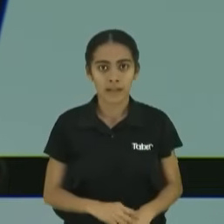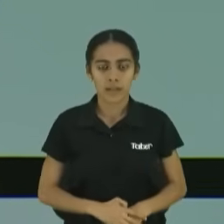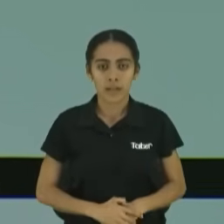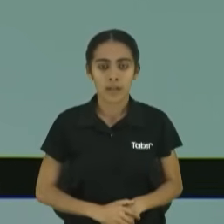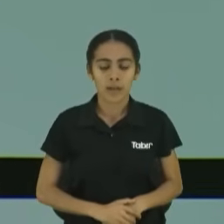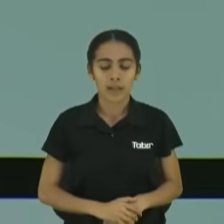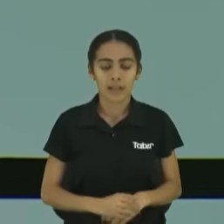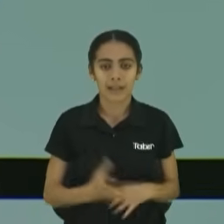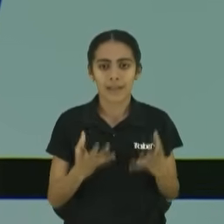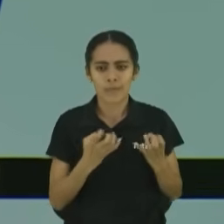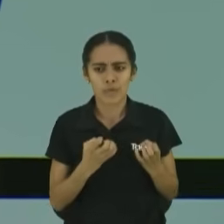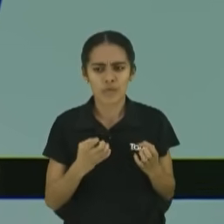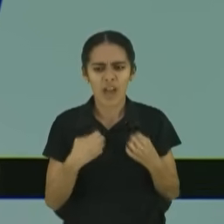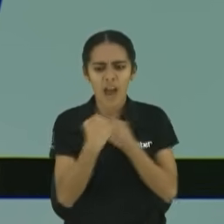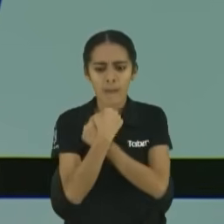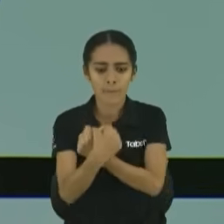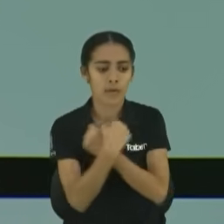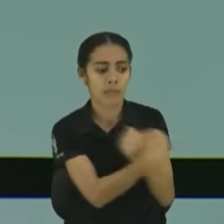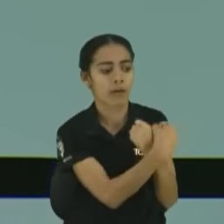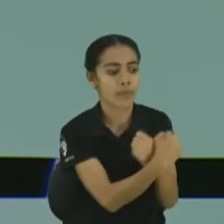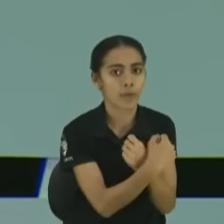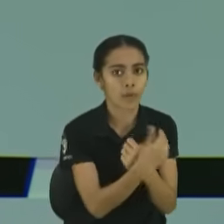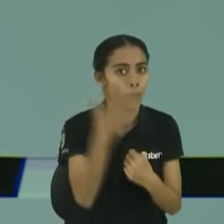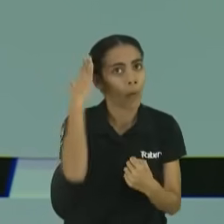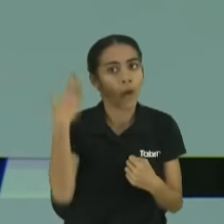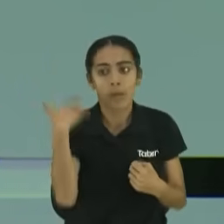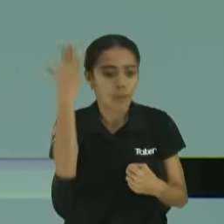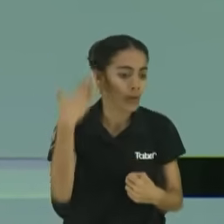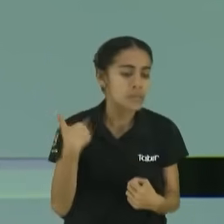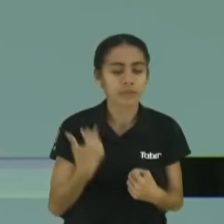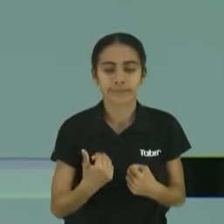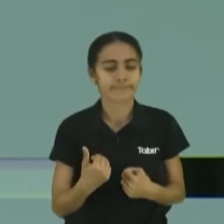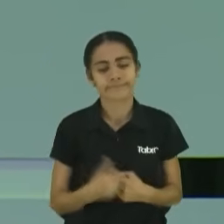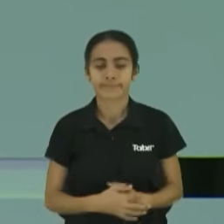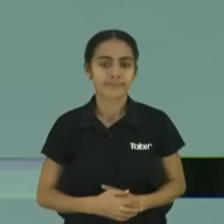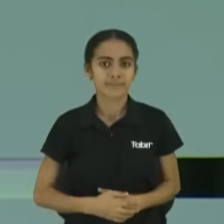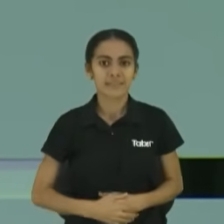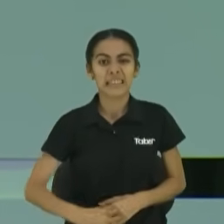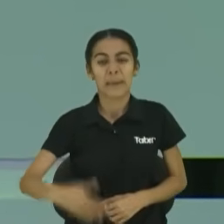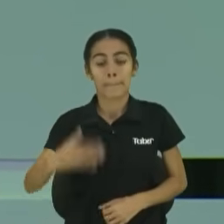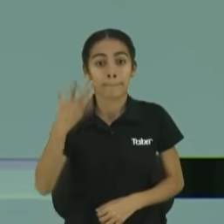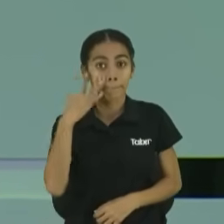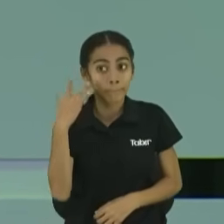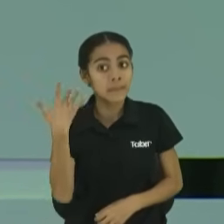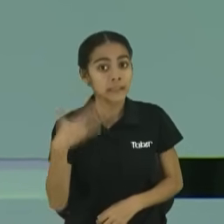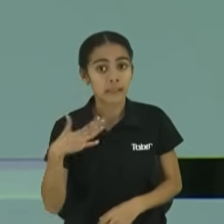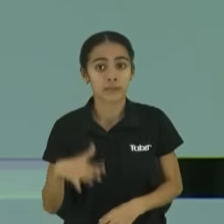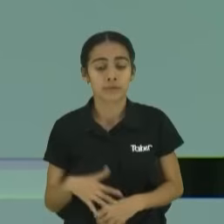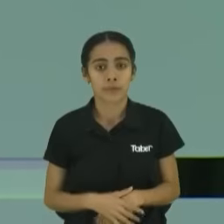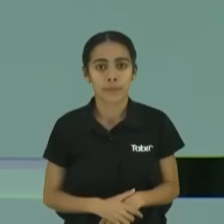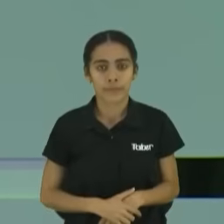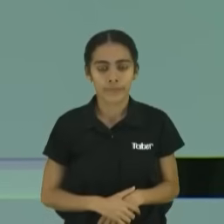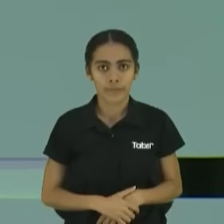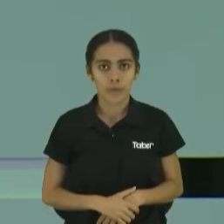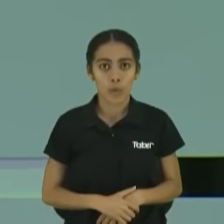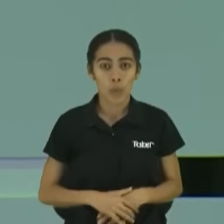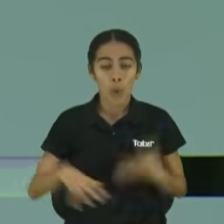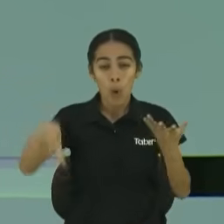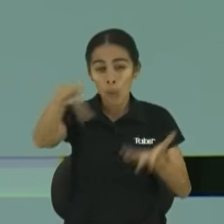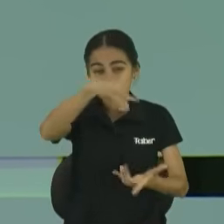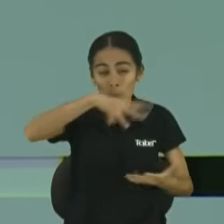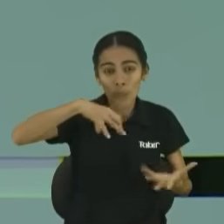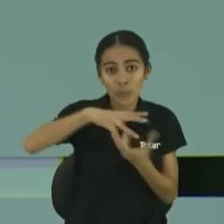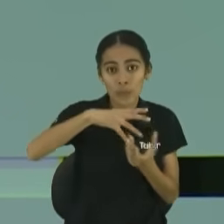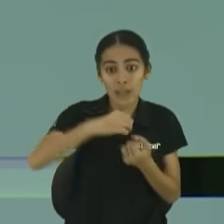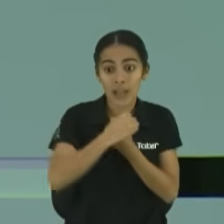poliamor. No podemos estar solos. Y eso es bien peligroso, porque usted confunde el amor con un